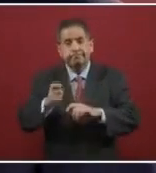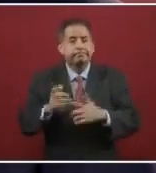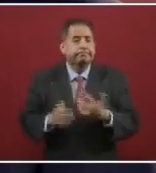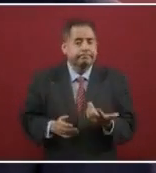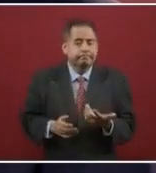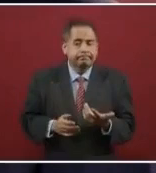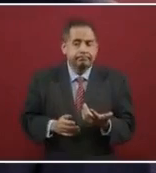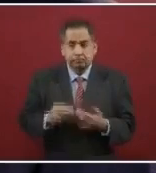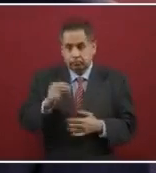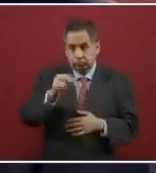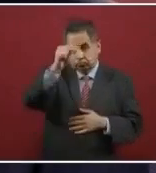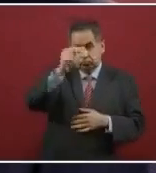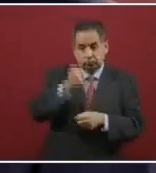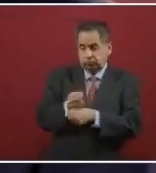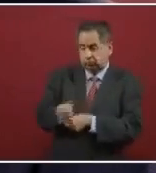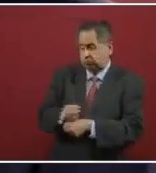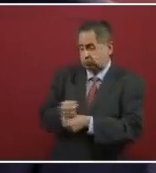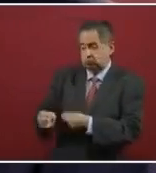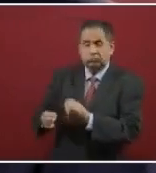del norte,